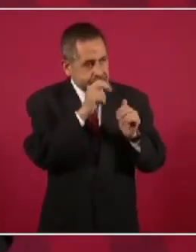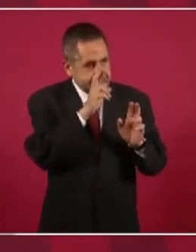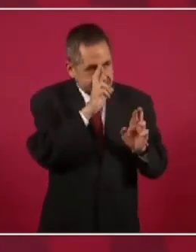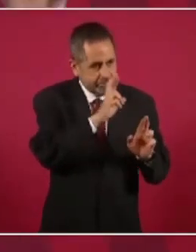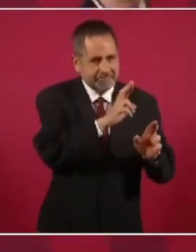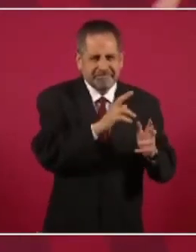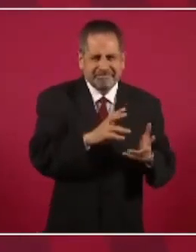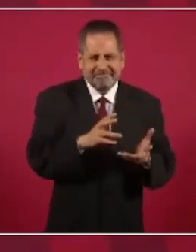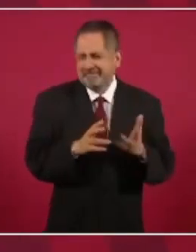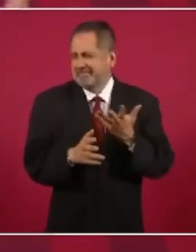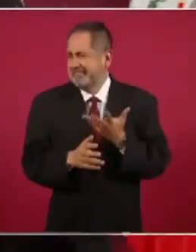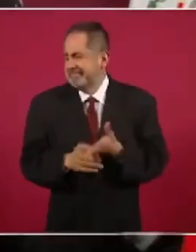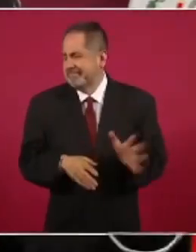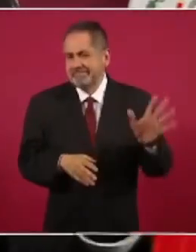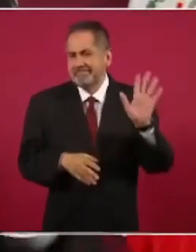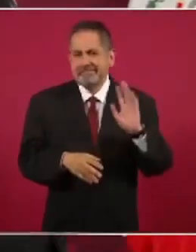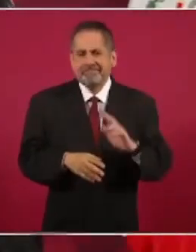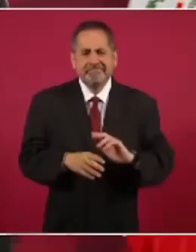y eso ya no